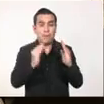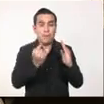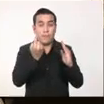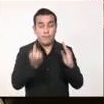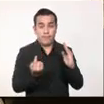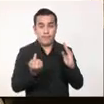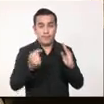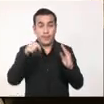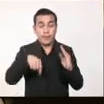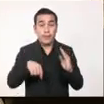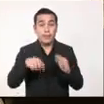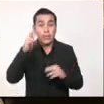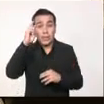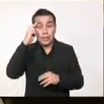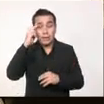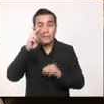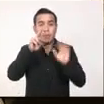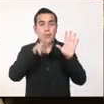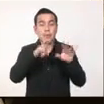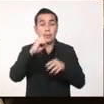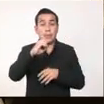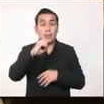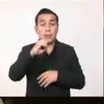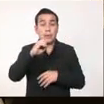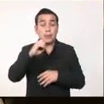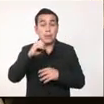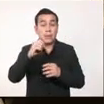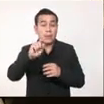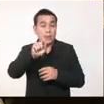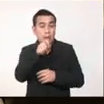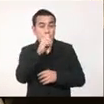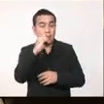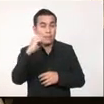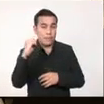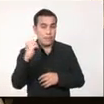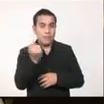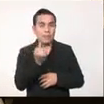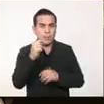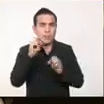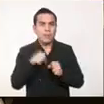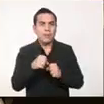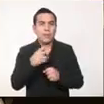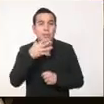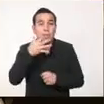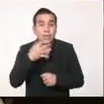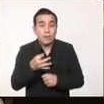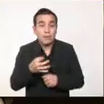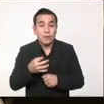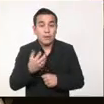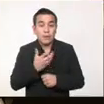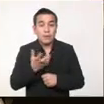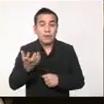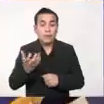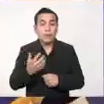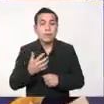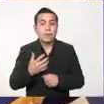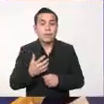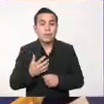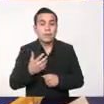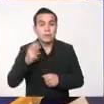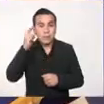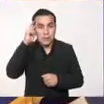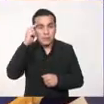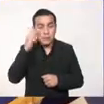son 70,000. Si ellos pudieran galvanizar al 1% de la población, nos ponen 70,000 personas en la calle. Quitamos a los